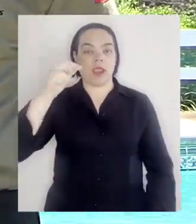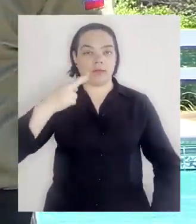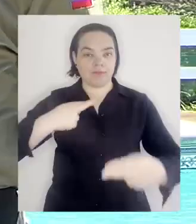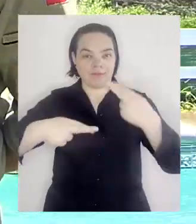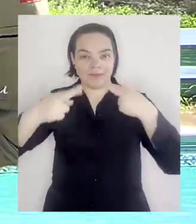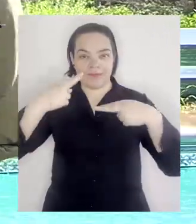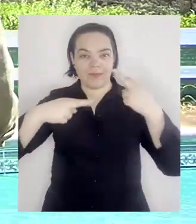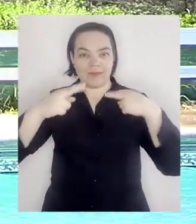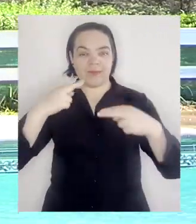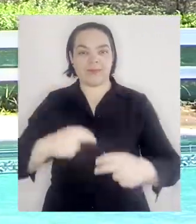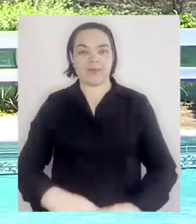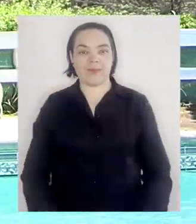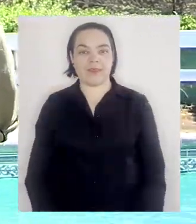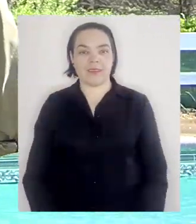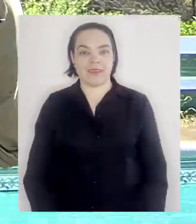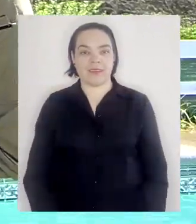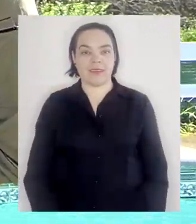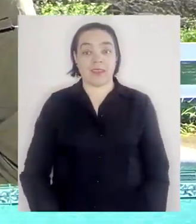tienen una.